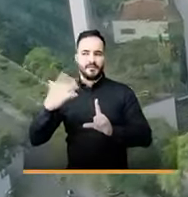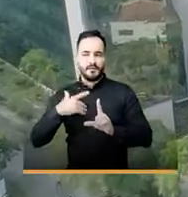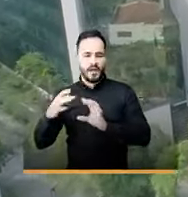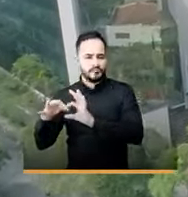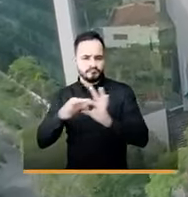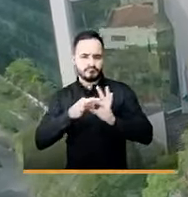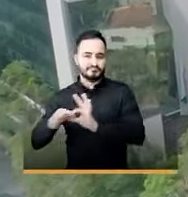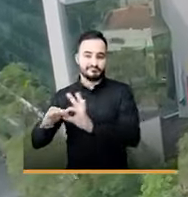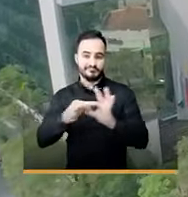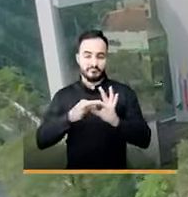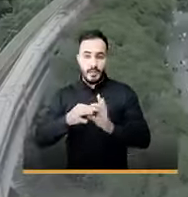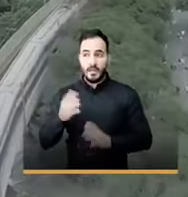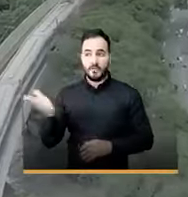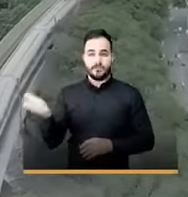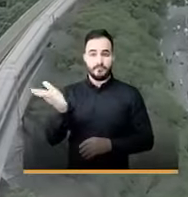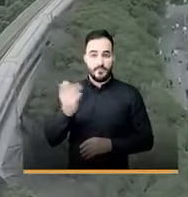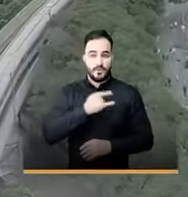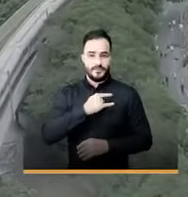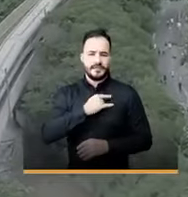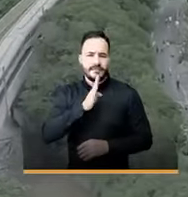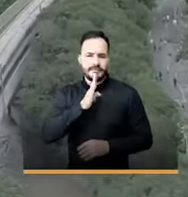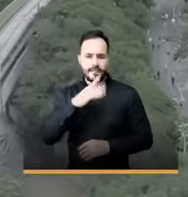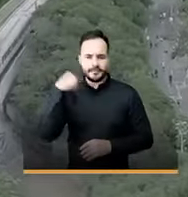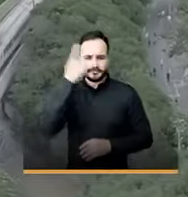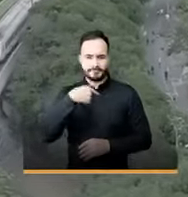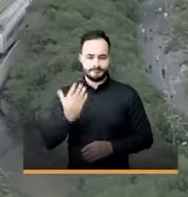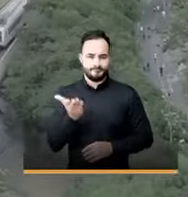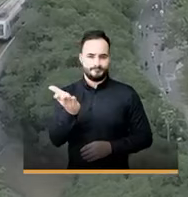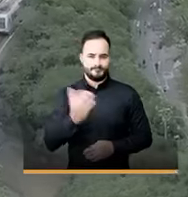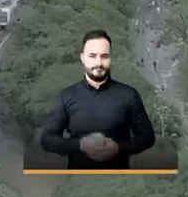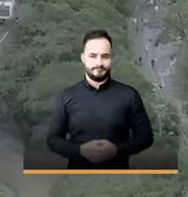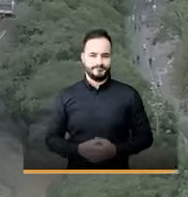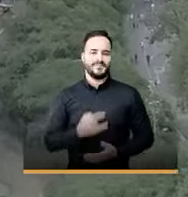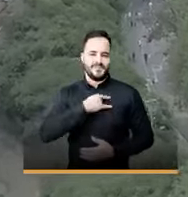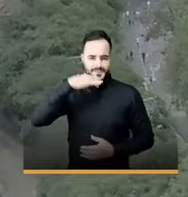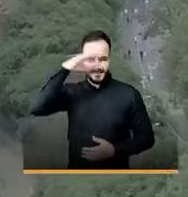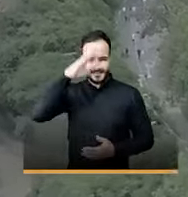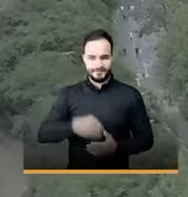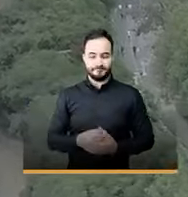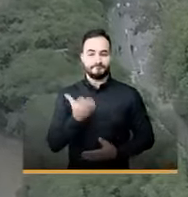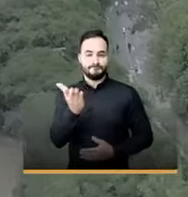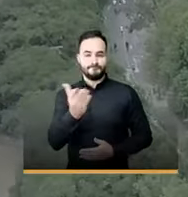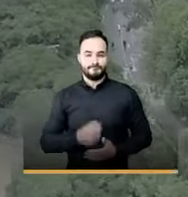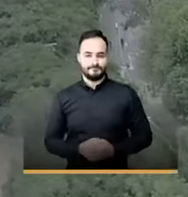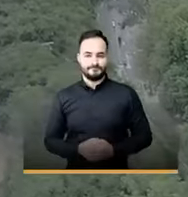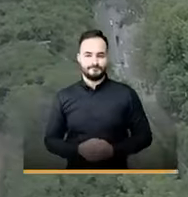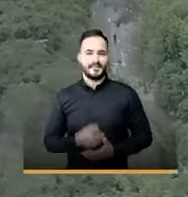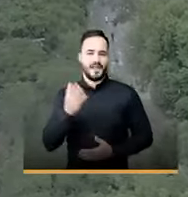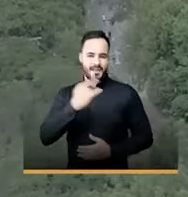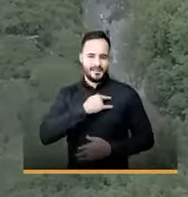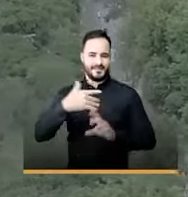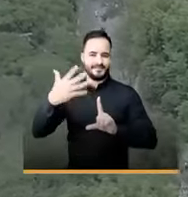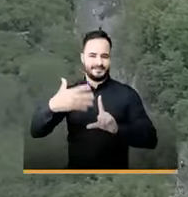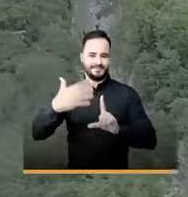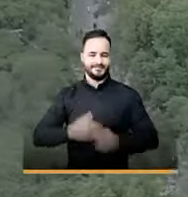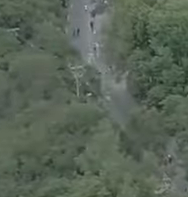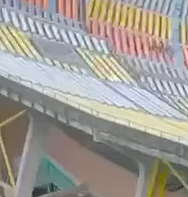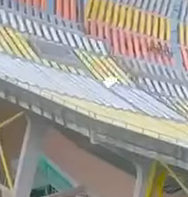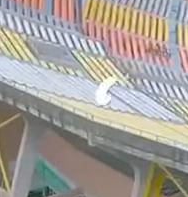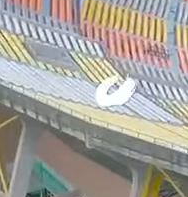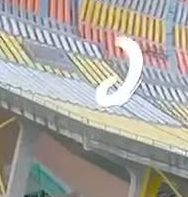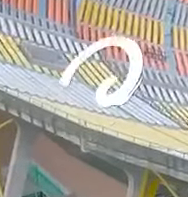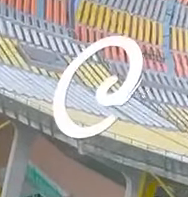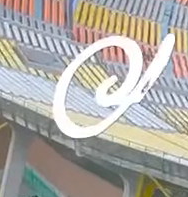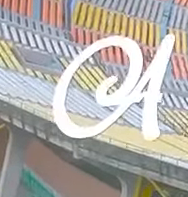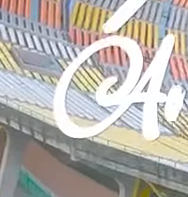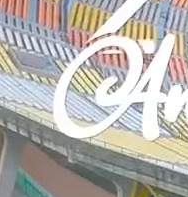EAFIT. En representación de dichas universidades están Paola Cataño de la Universidad de Medellín y Carolina Sánchez de la Universidad EAFIT.